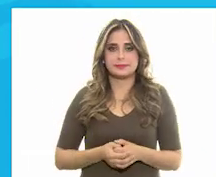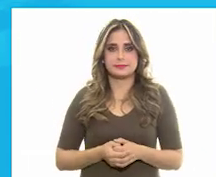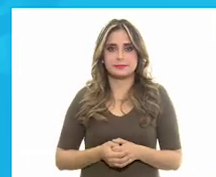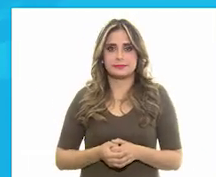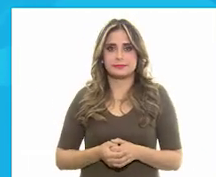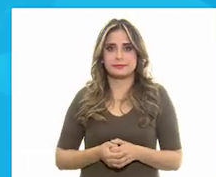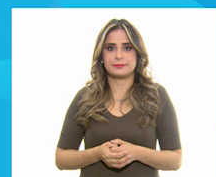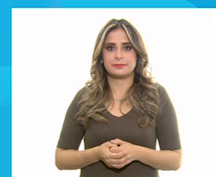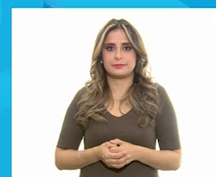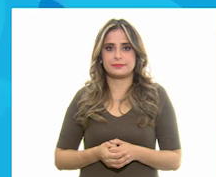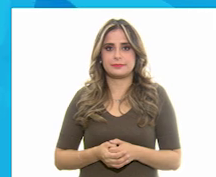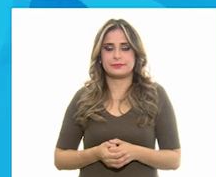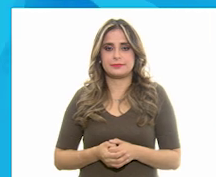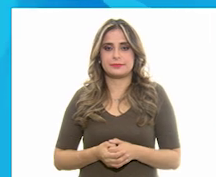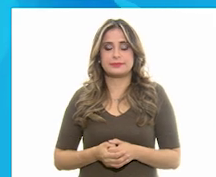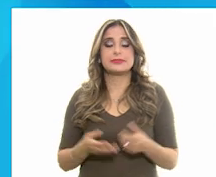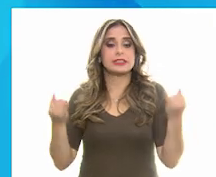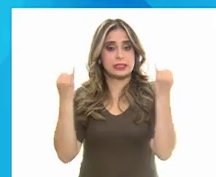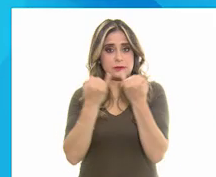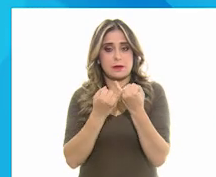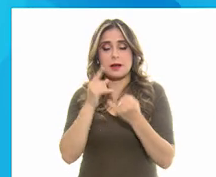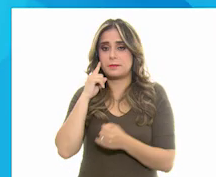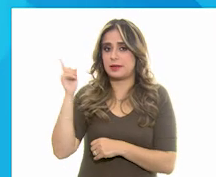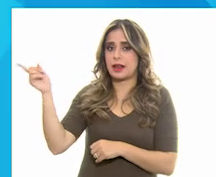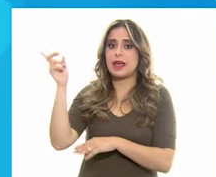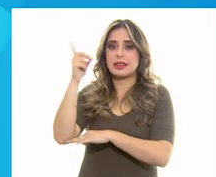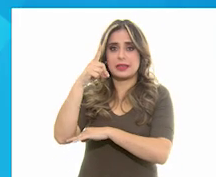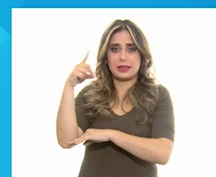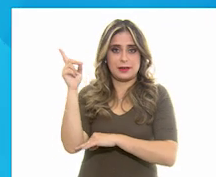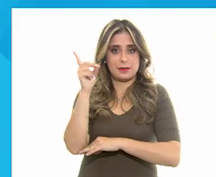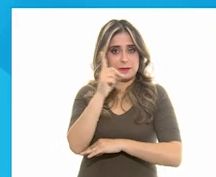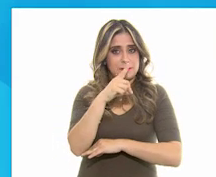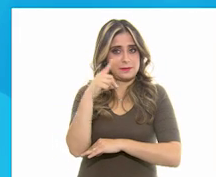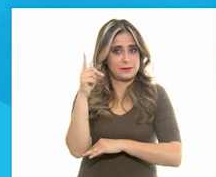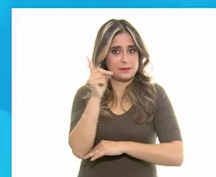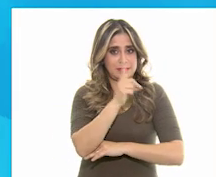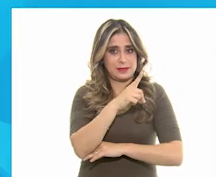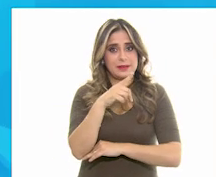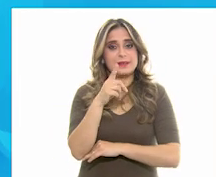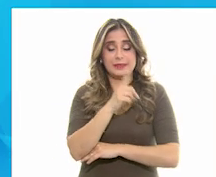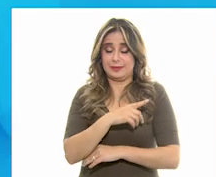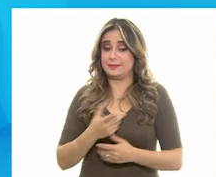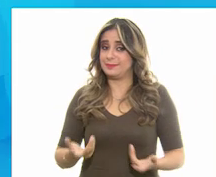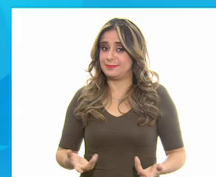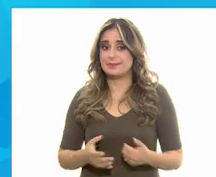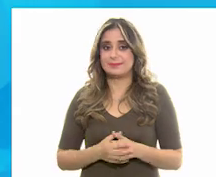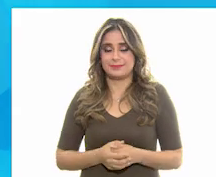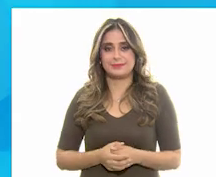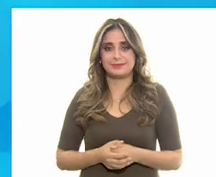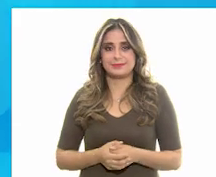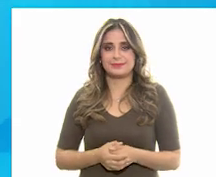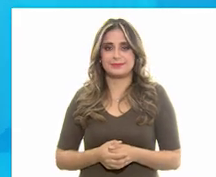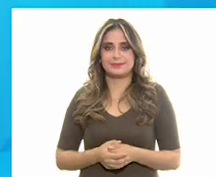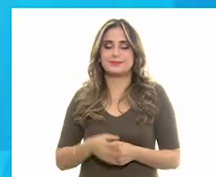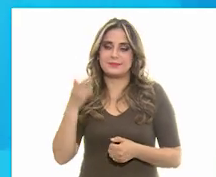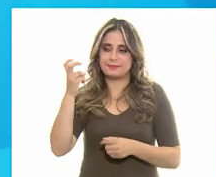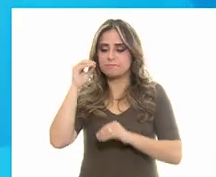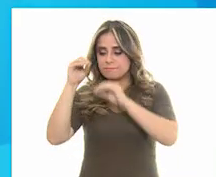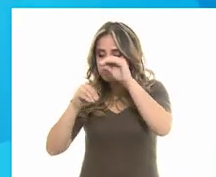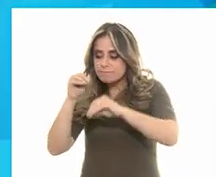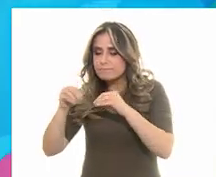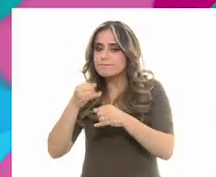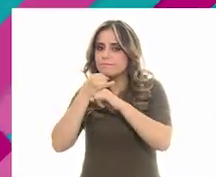También tenemos el de los dinosaurios. Sí, ese y sus padre. Borradores.